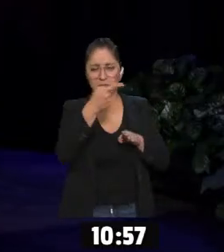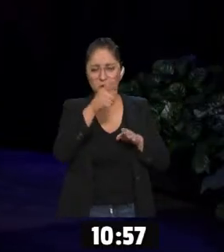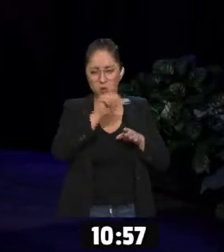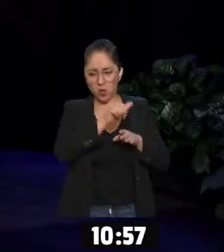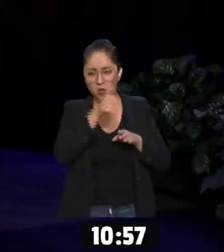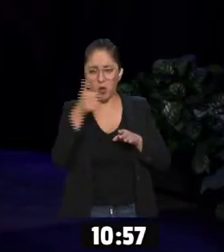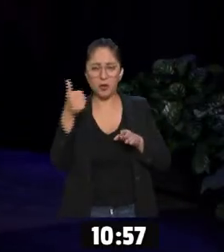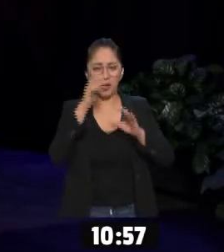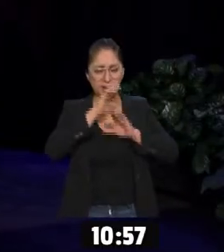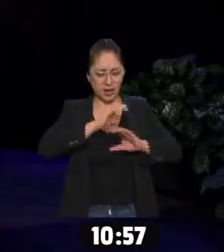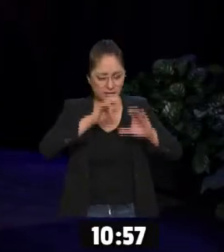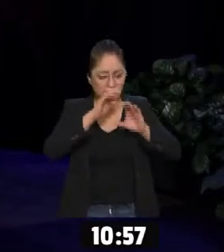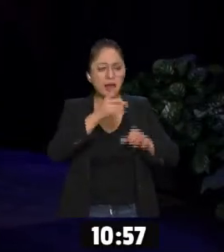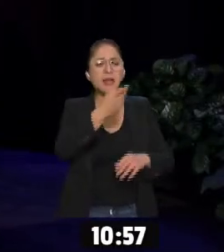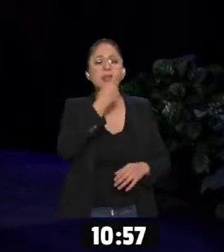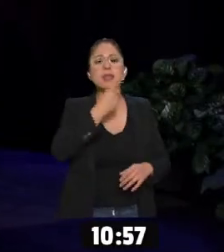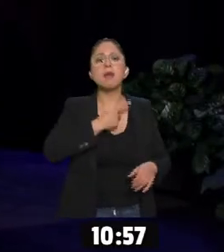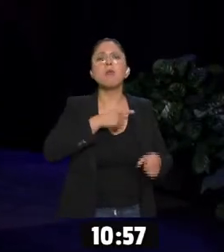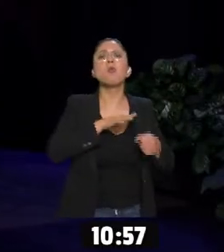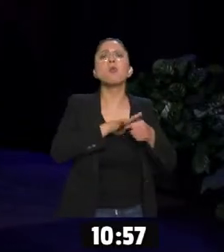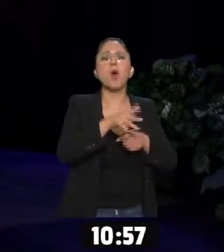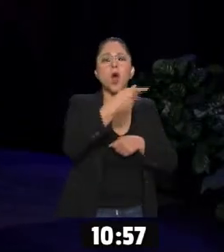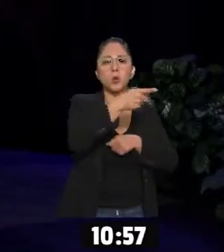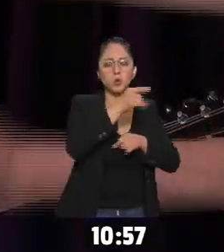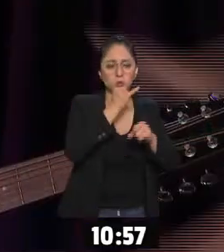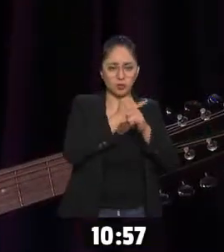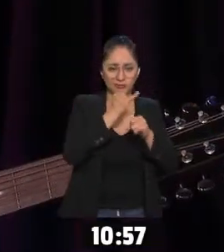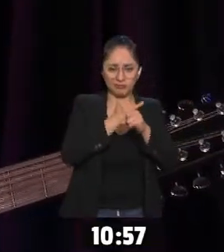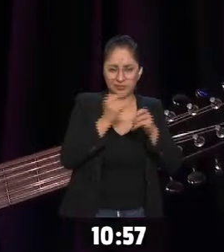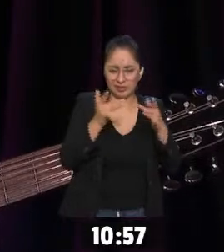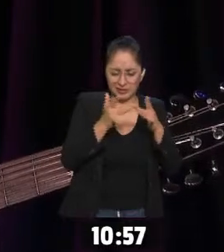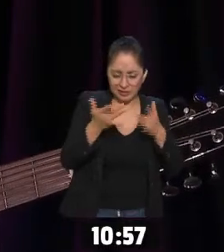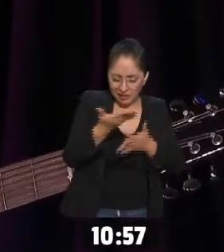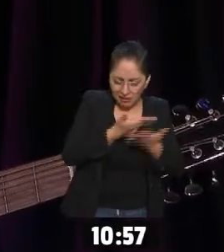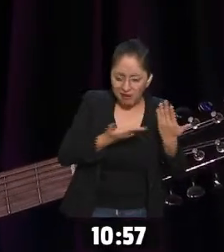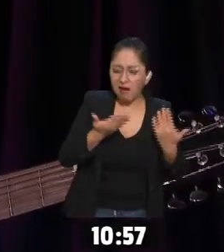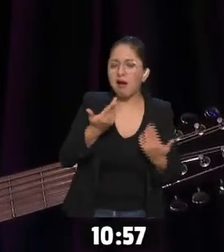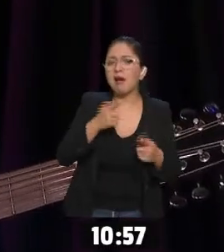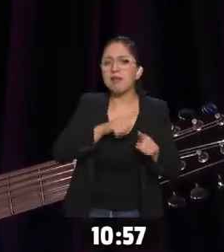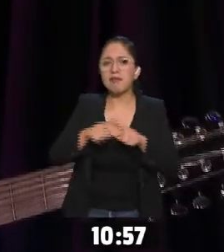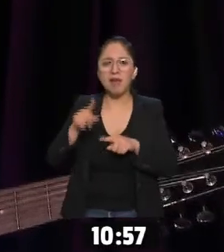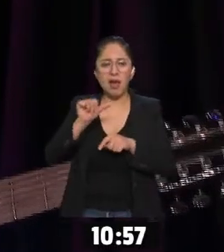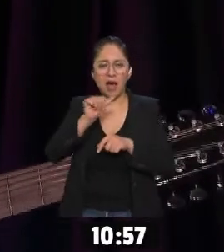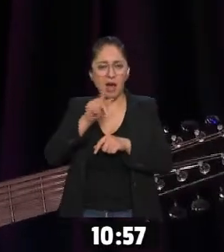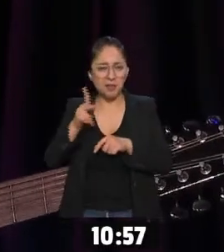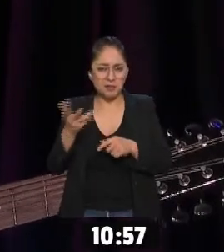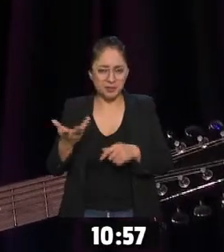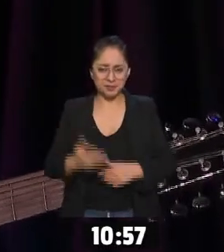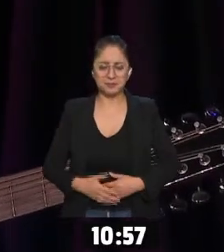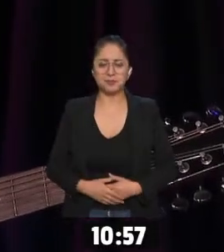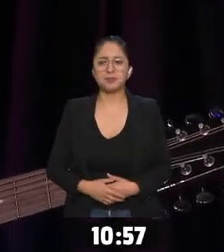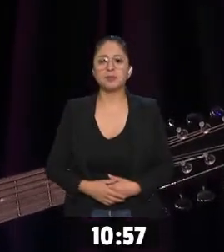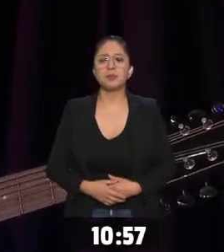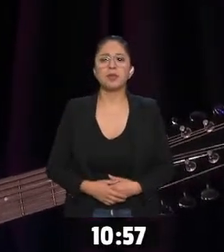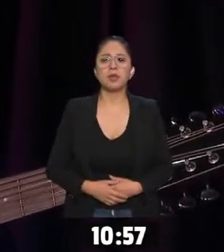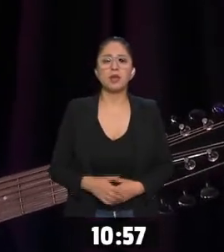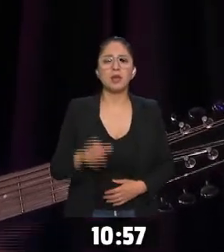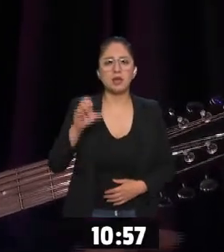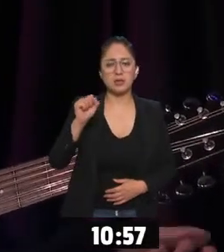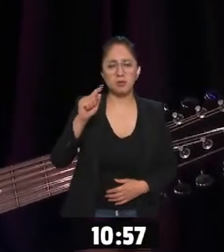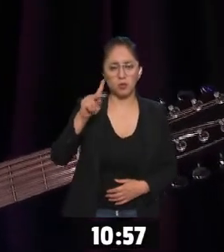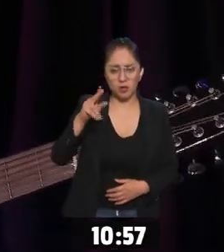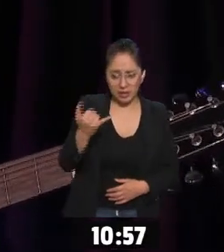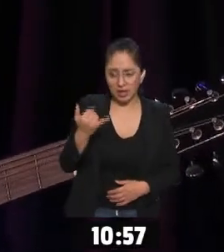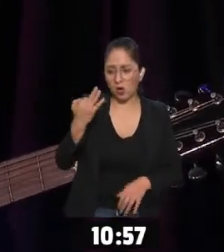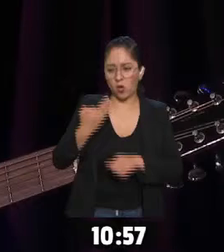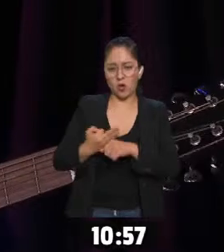díganos primero sus las redes sociales. Plataformas y todo para seguirte. ¿Dónde oímos Es tu muy música? fácil. En Spotify está el nuevo álbum, Mano Invisible, que